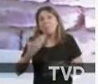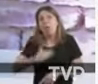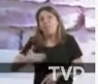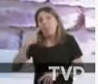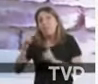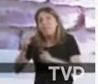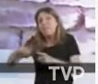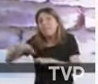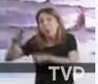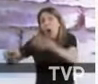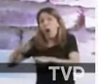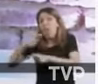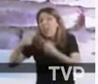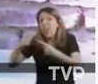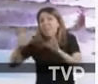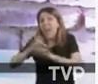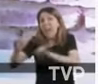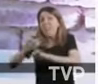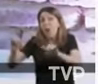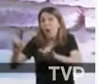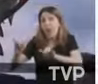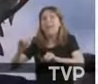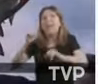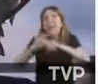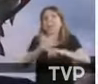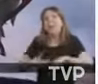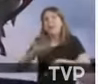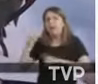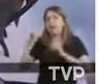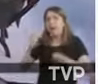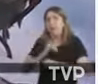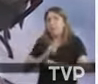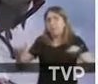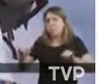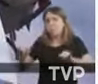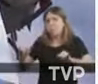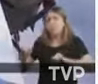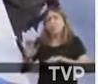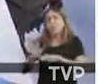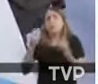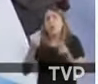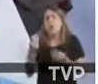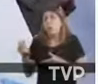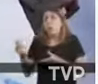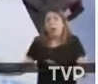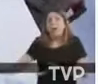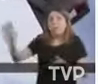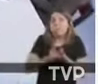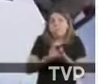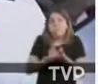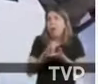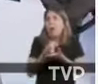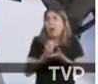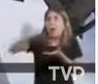fondo, y después lo dijo el expresidente, se fue por la fuga de capitales, con los bancos, es decir